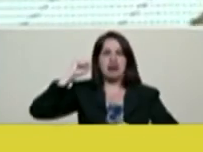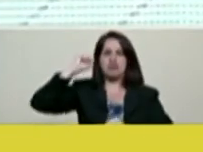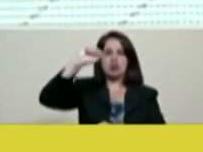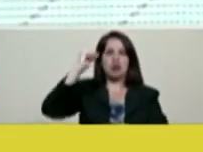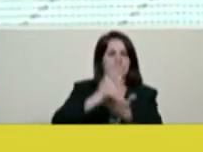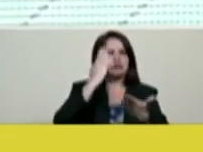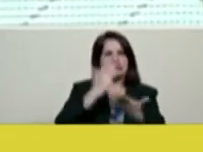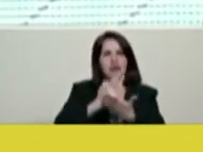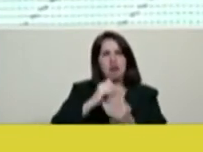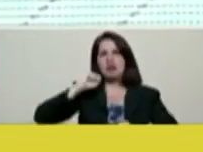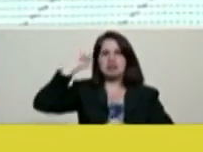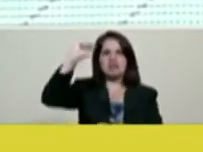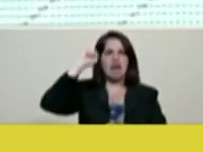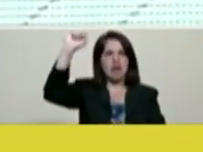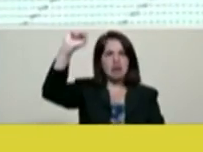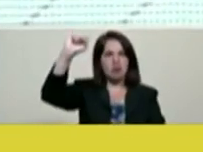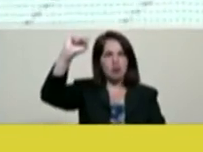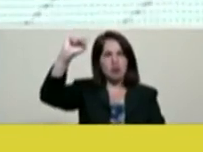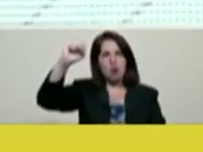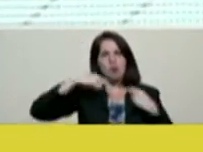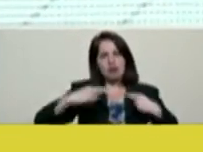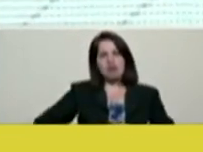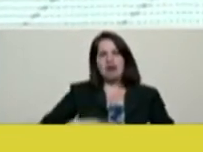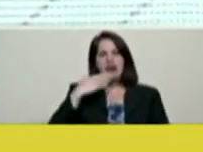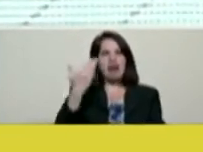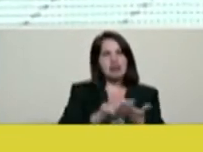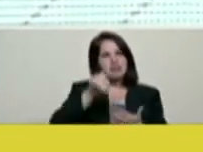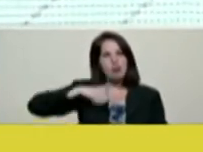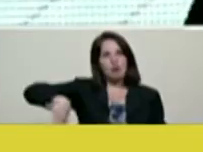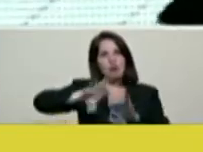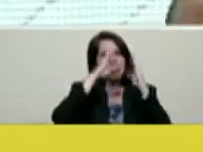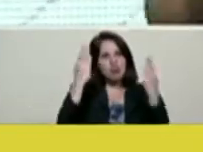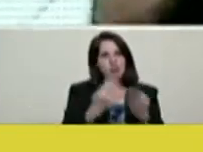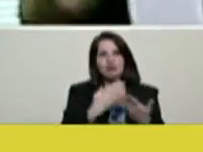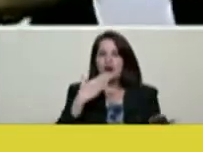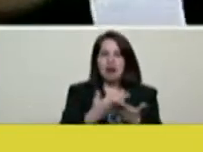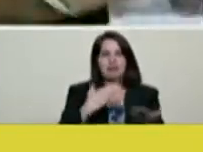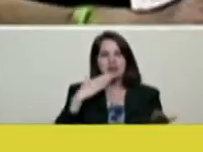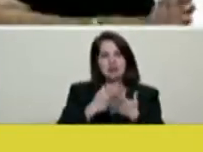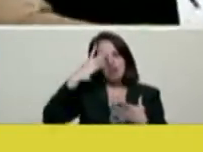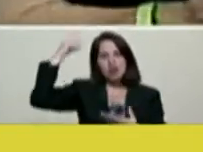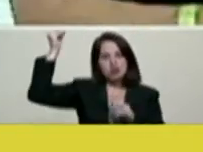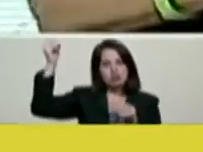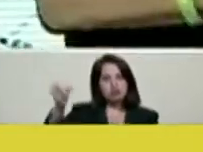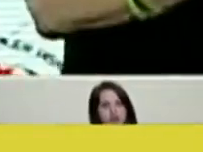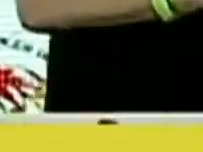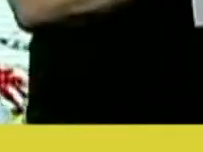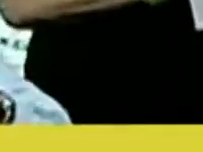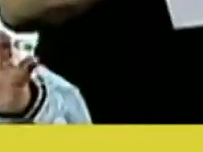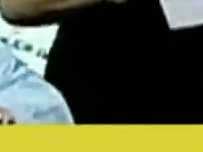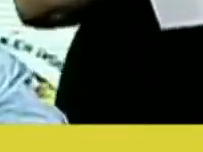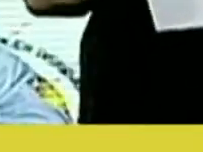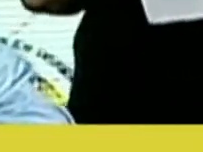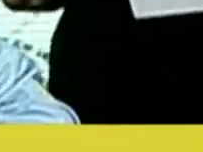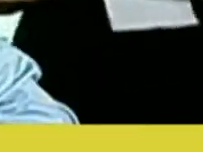siempre! ¡Venceremos, humanidad! ¡Gracias, pueblos del mundo! ¡Muchas gracias! ¡Que Dios bendiga nuestro esfuerzo! ¡Que viva la